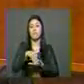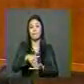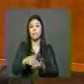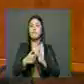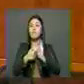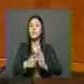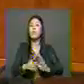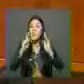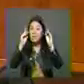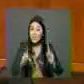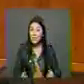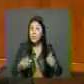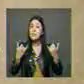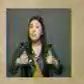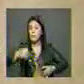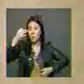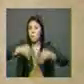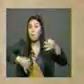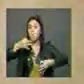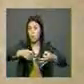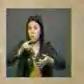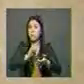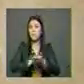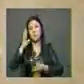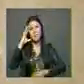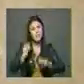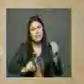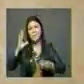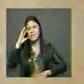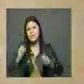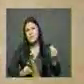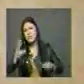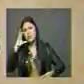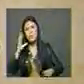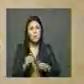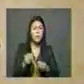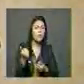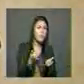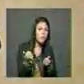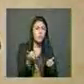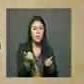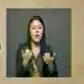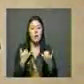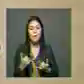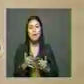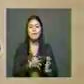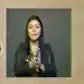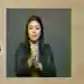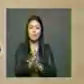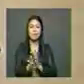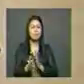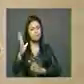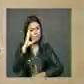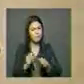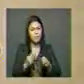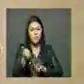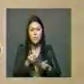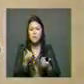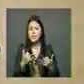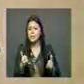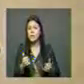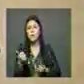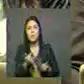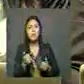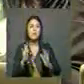decisión judicial en temas sobre los cuales hay desacuerdos razonables, como el presente, resulta ser contradictoria incluso desde una